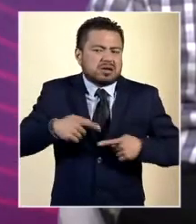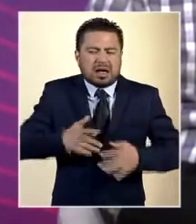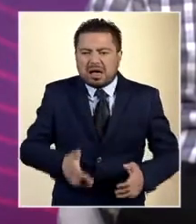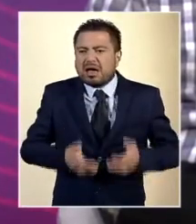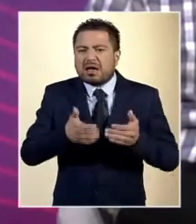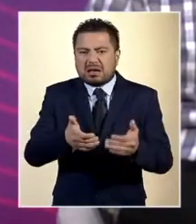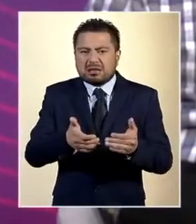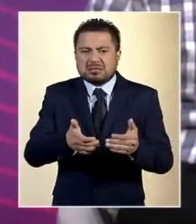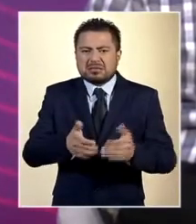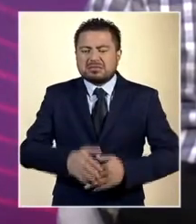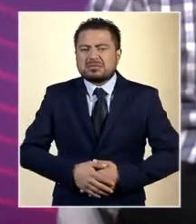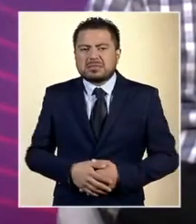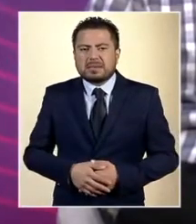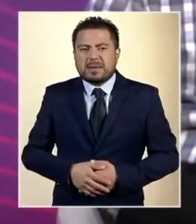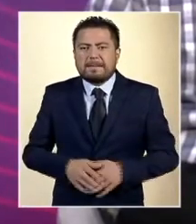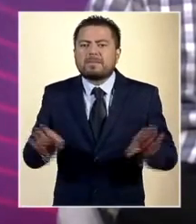calle.